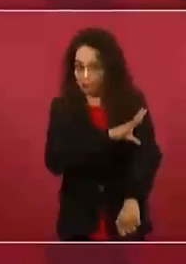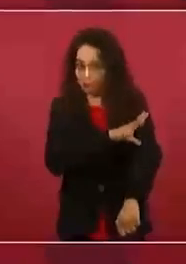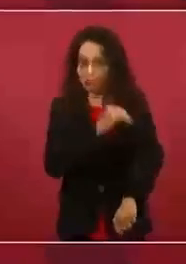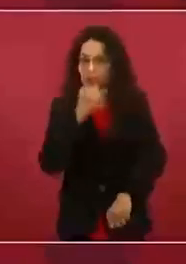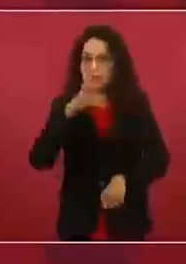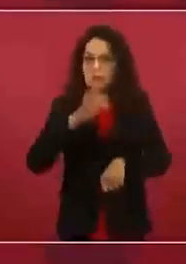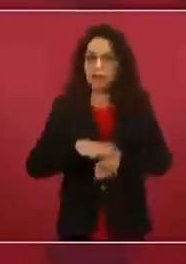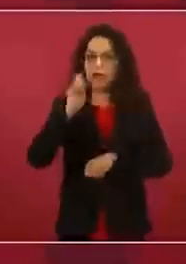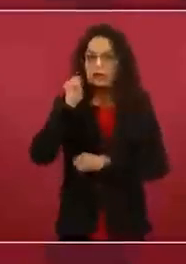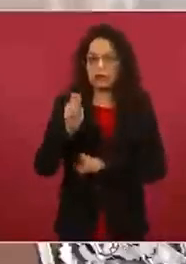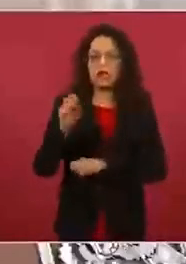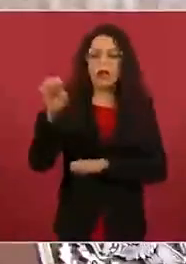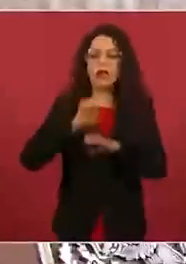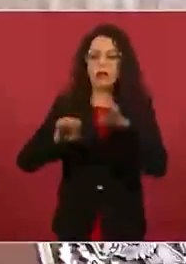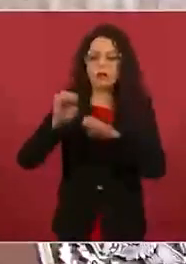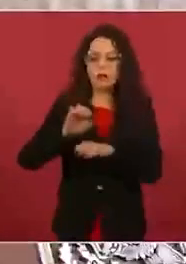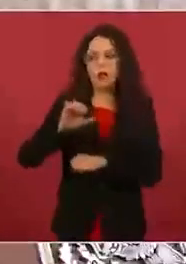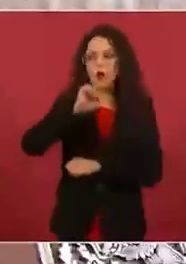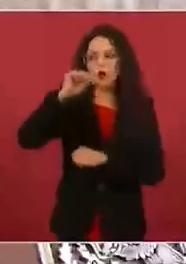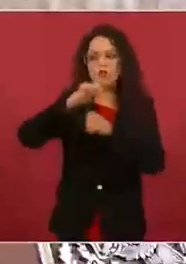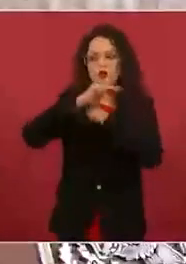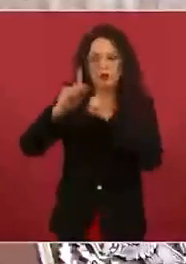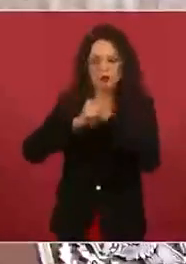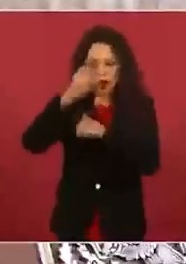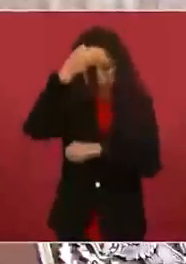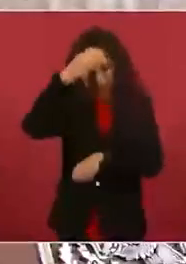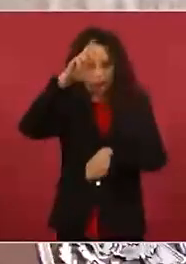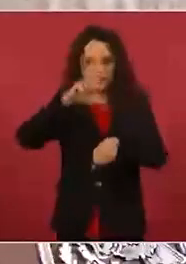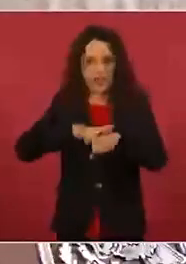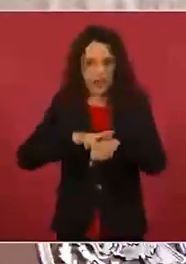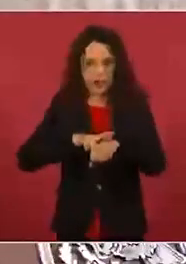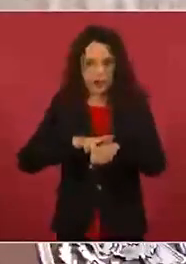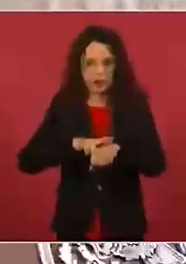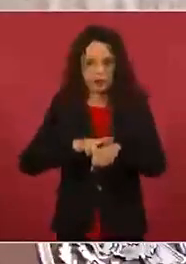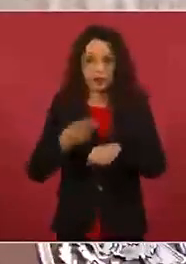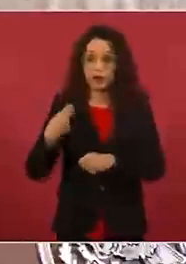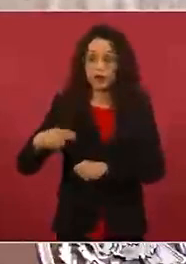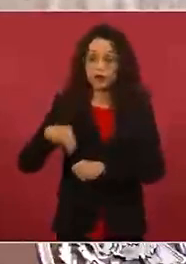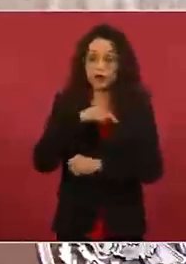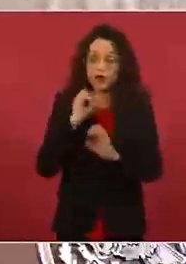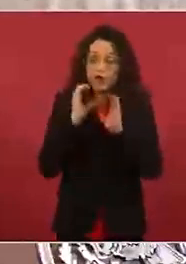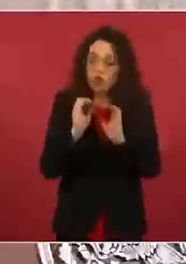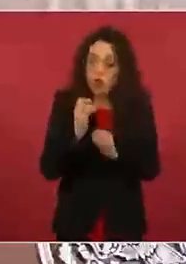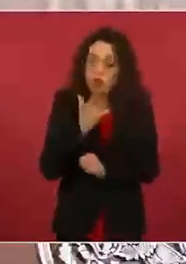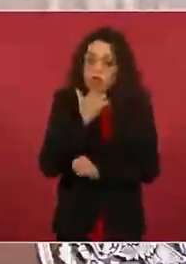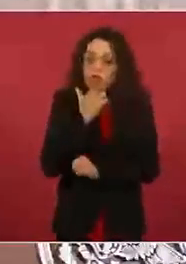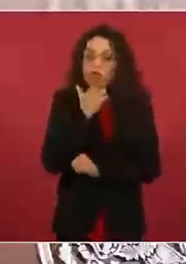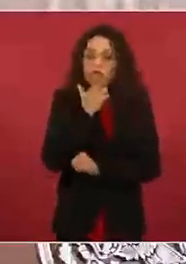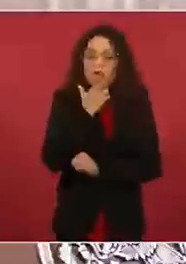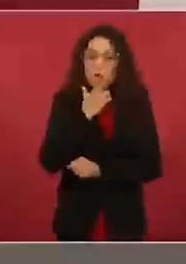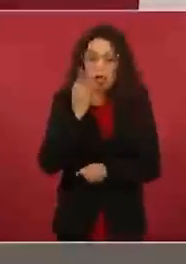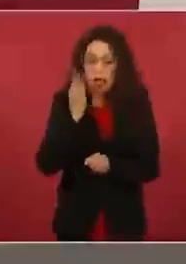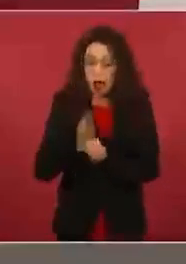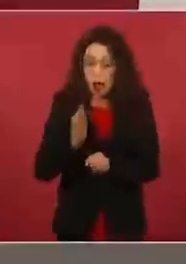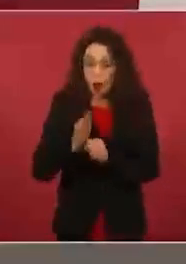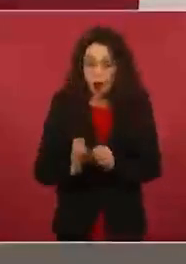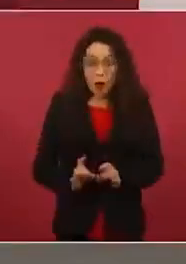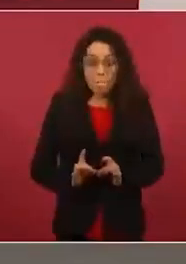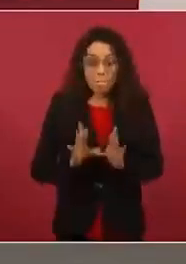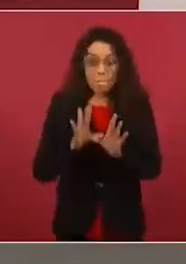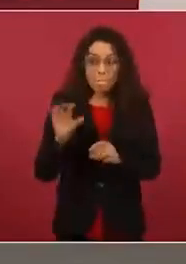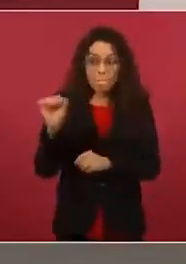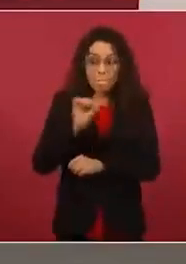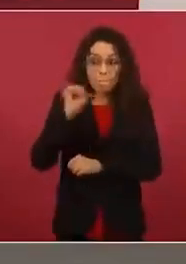extranjeras. ¿Cómo hemos cuidado eso? Ahora con la inflación,